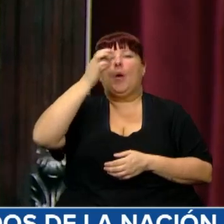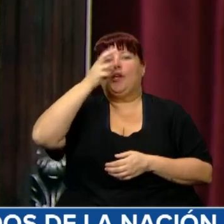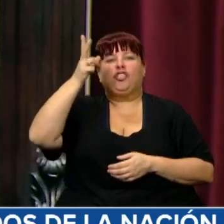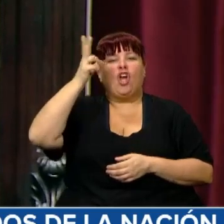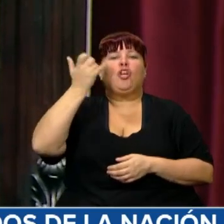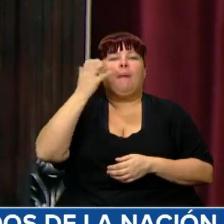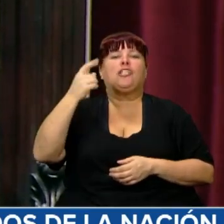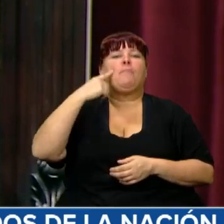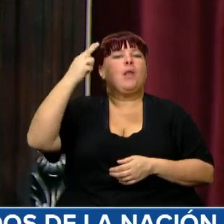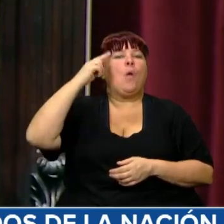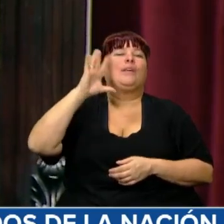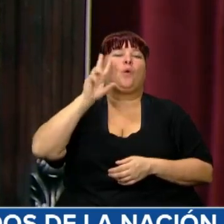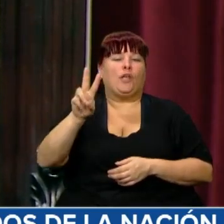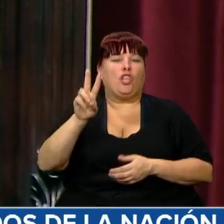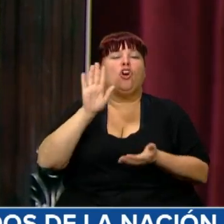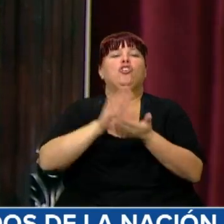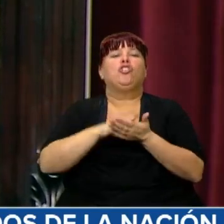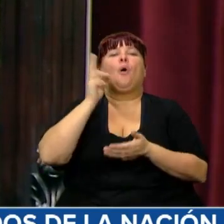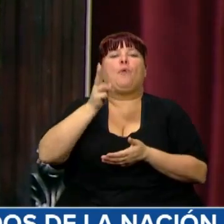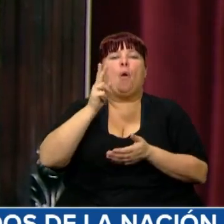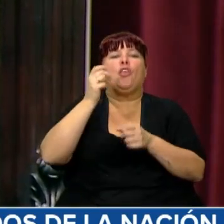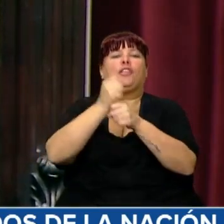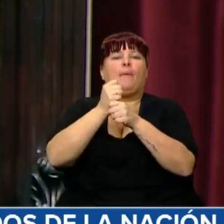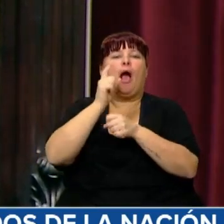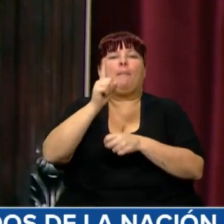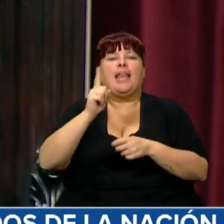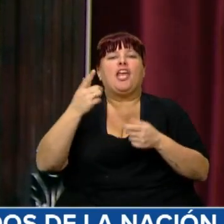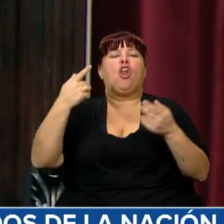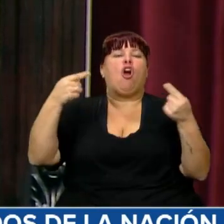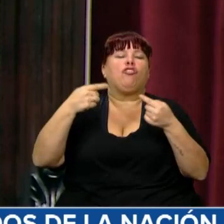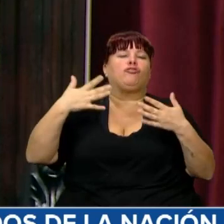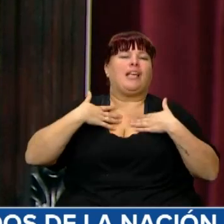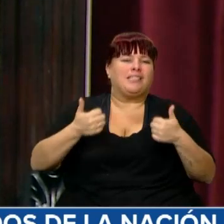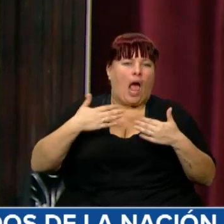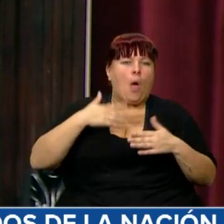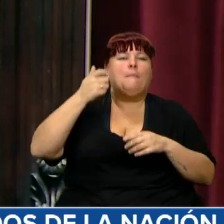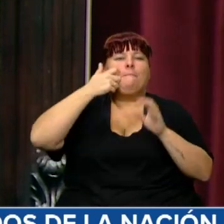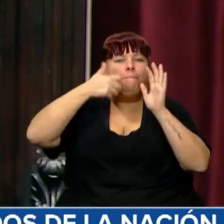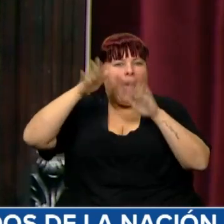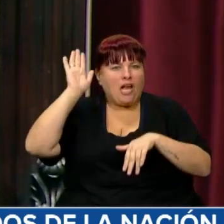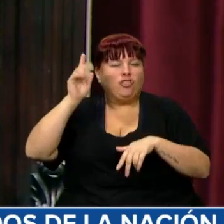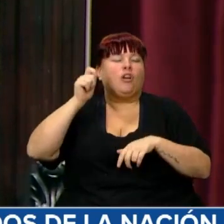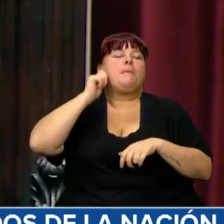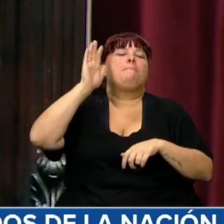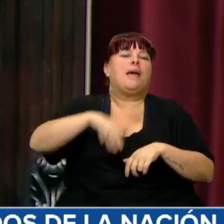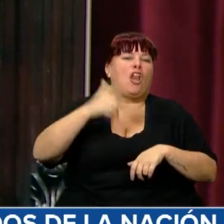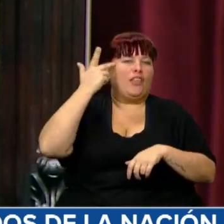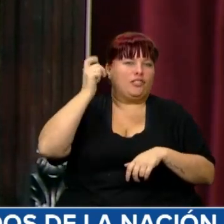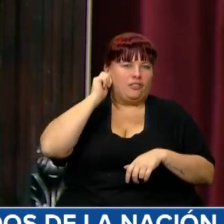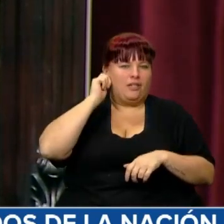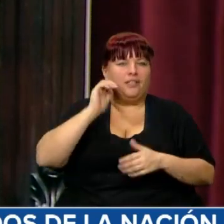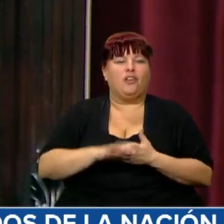mayo de 1952 sobre prohibición de tareas peligrosas o insalubres para personas menores de 18